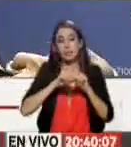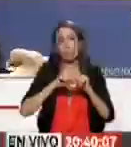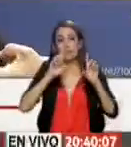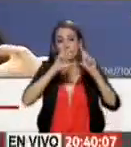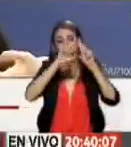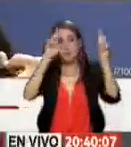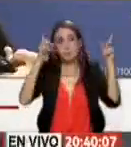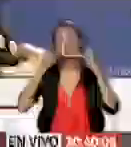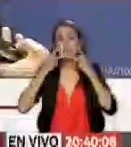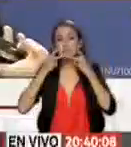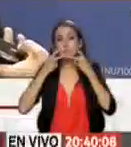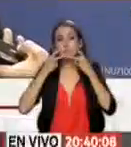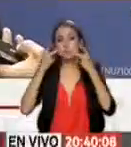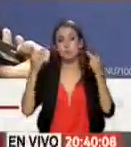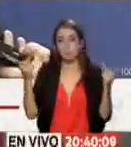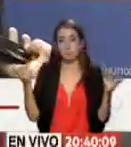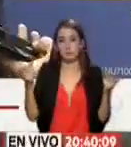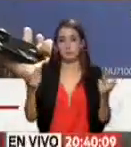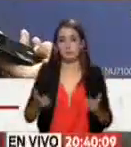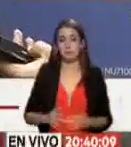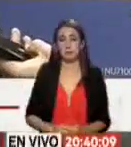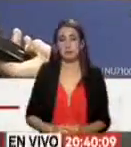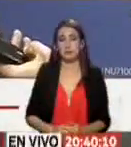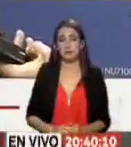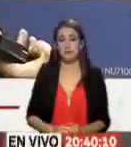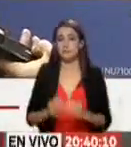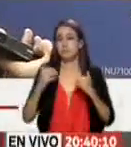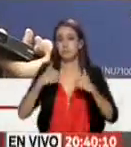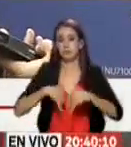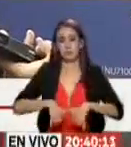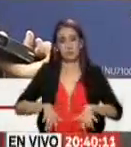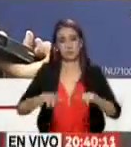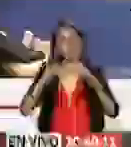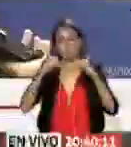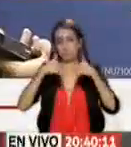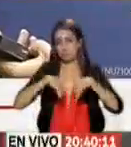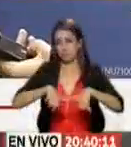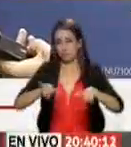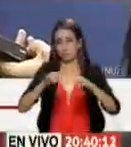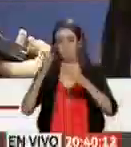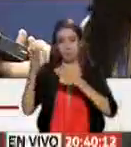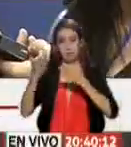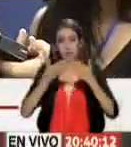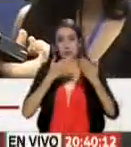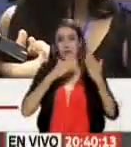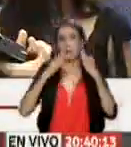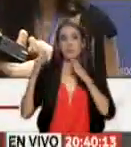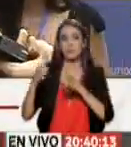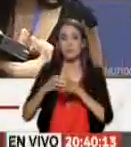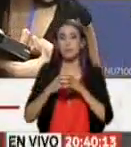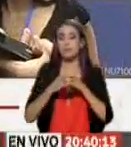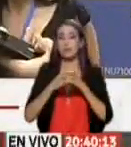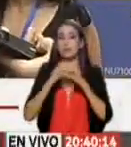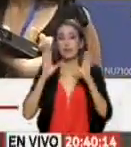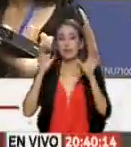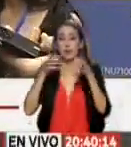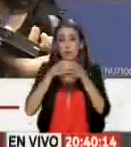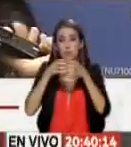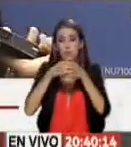Empresas públicas que se mantienen, por así decirlo, que no generan un flujo de caja porque se